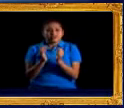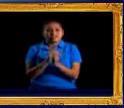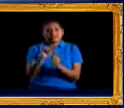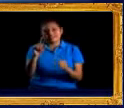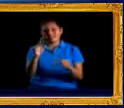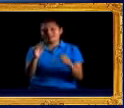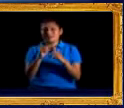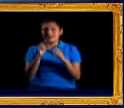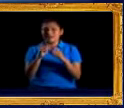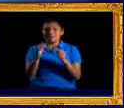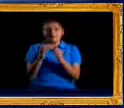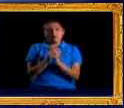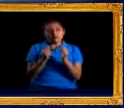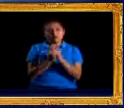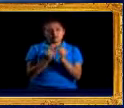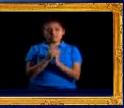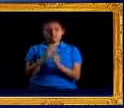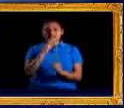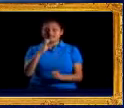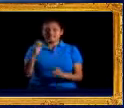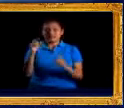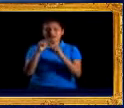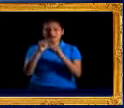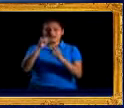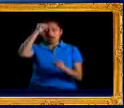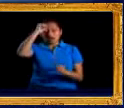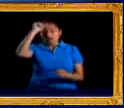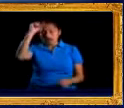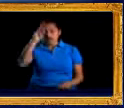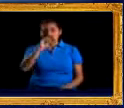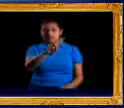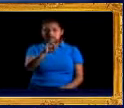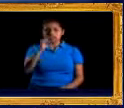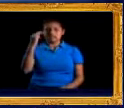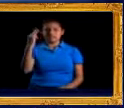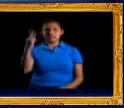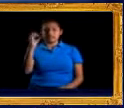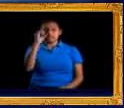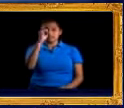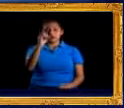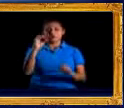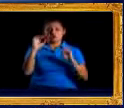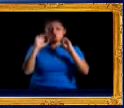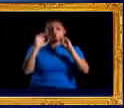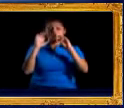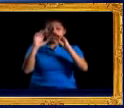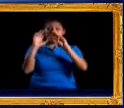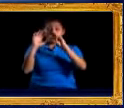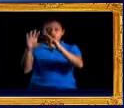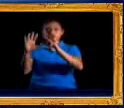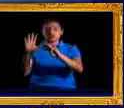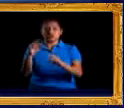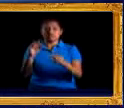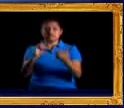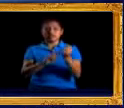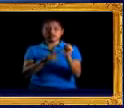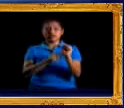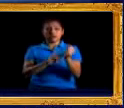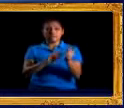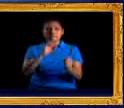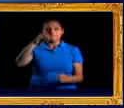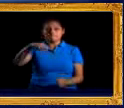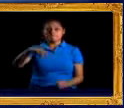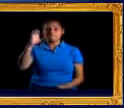palabra preocupaciones es la palabra griega 3308, que quiere decir merimná. Pero esta